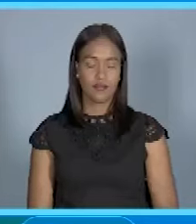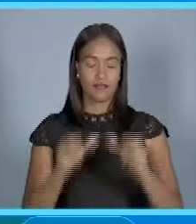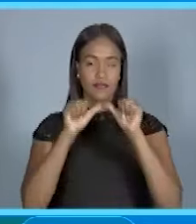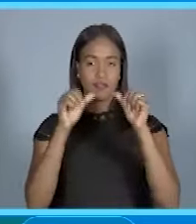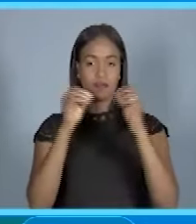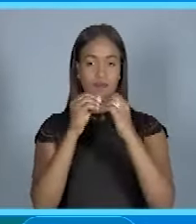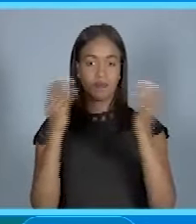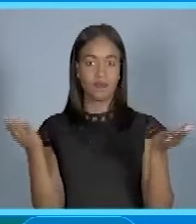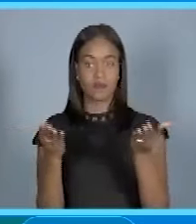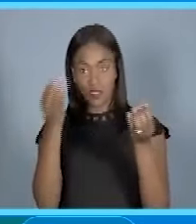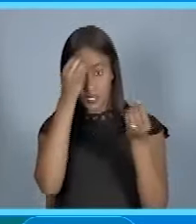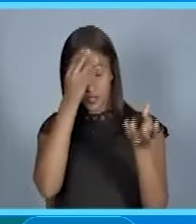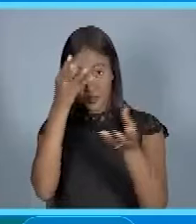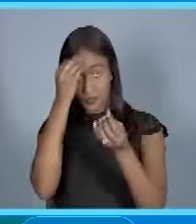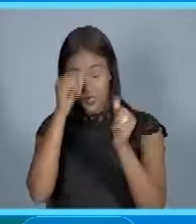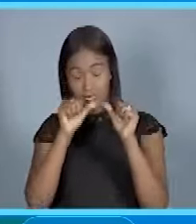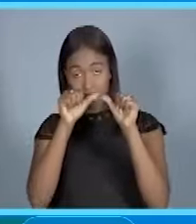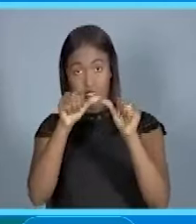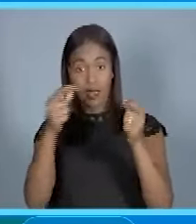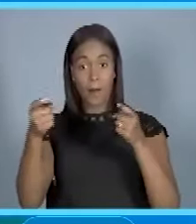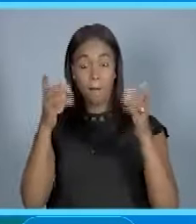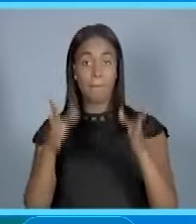Regresamos con más informaciones. La